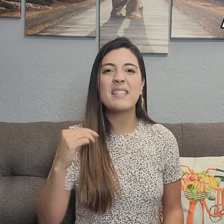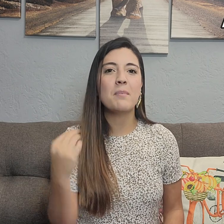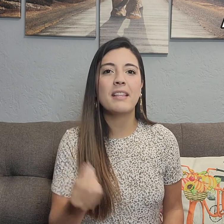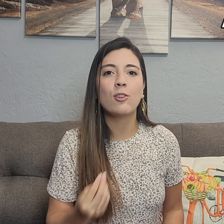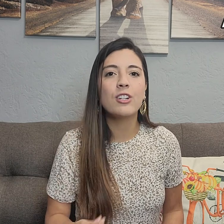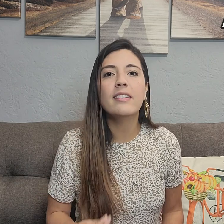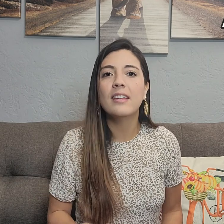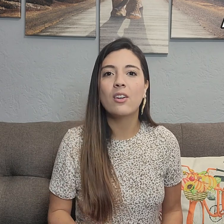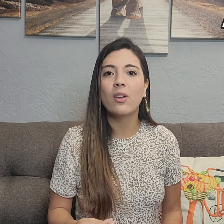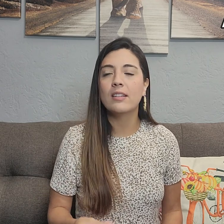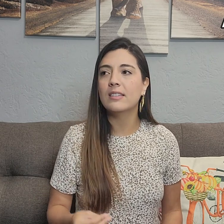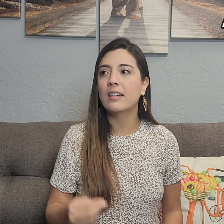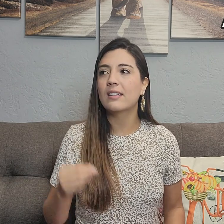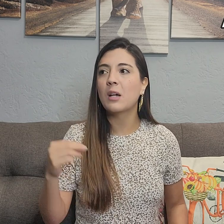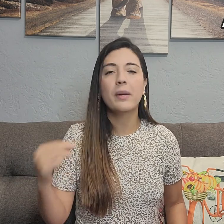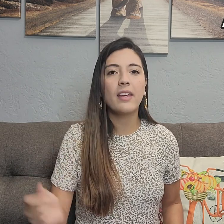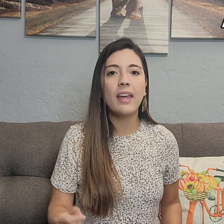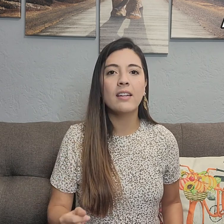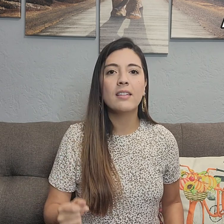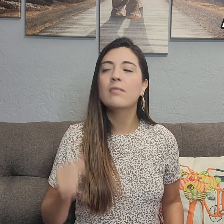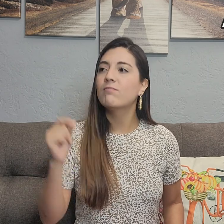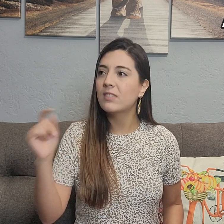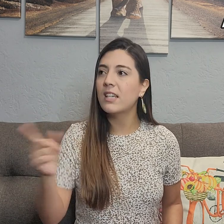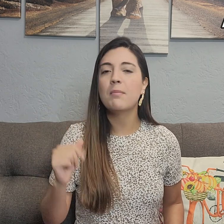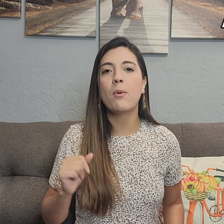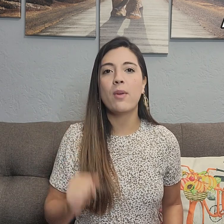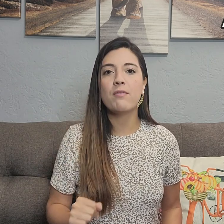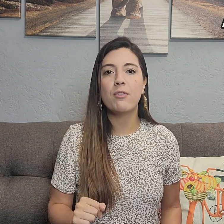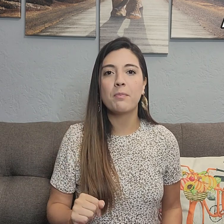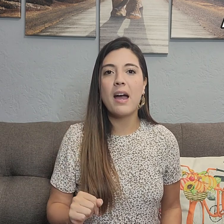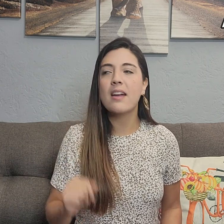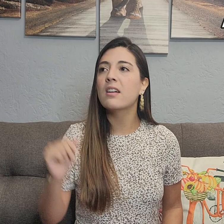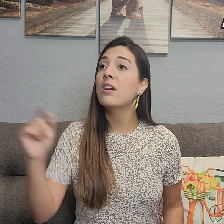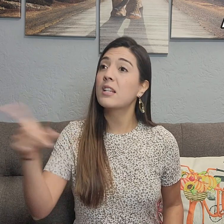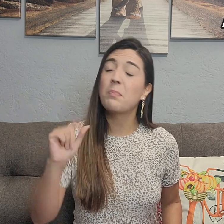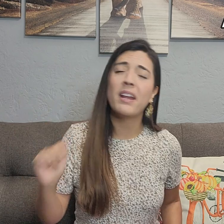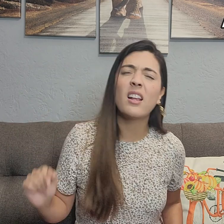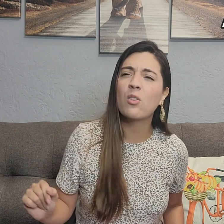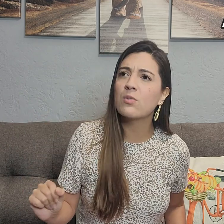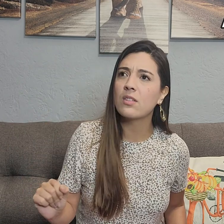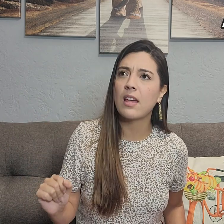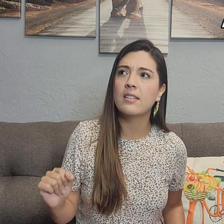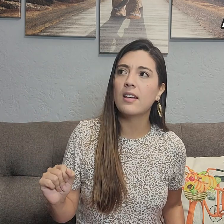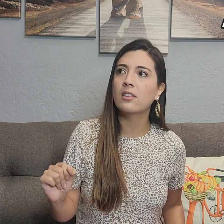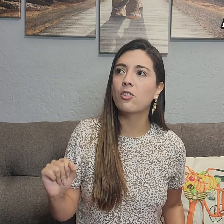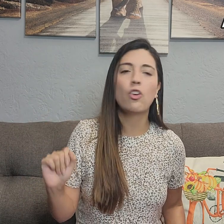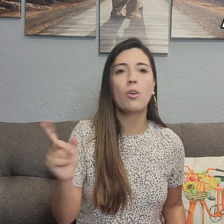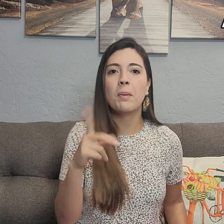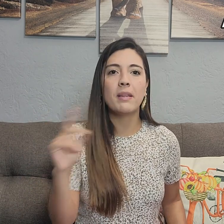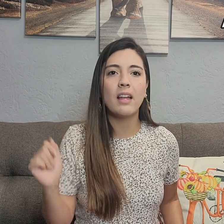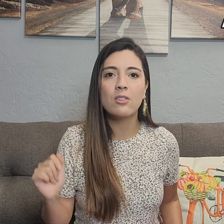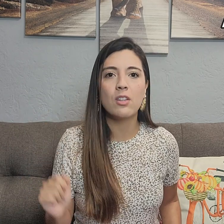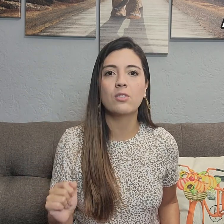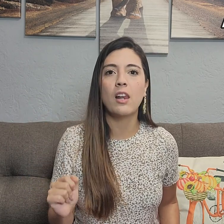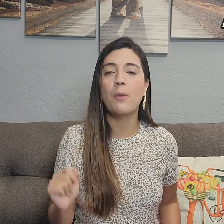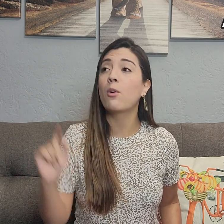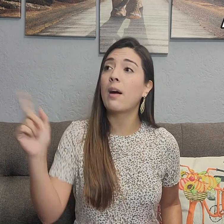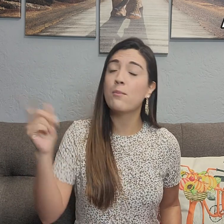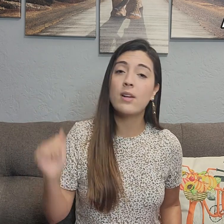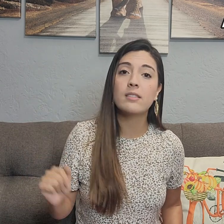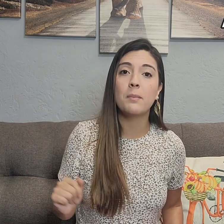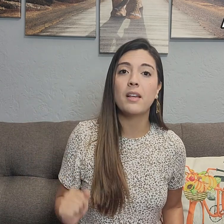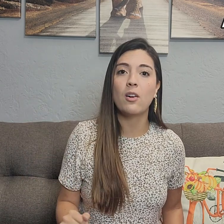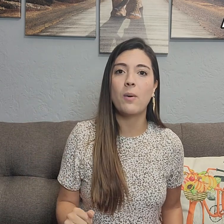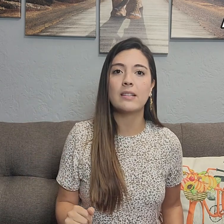ese pensamiento crítico de decir, ¿saben qué? Sí, me voy a informar, espere que lo que usted está diciendo, no me meta los dedos a la